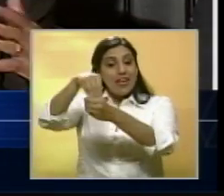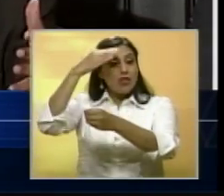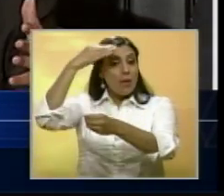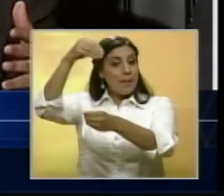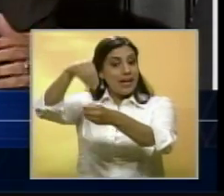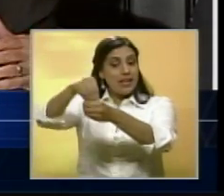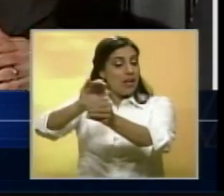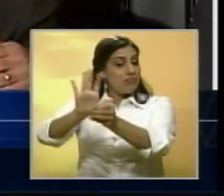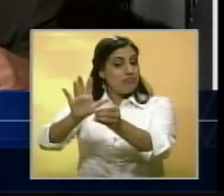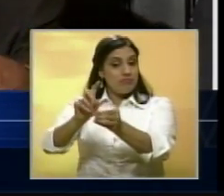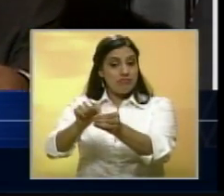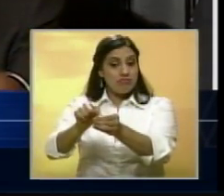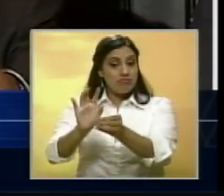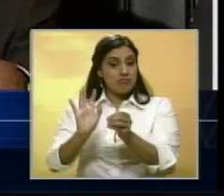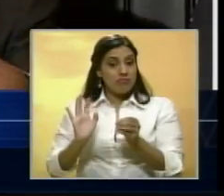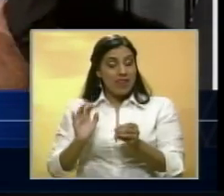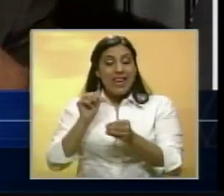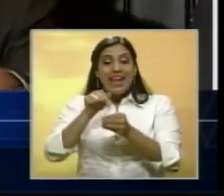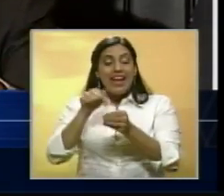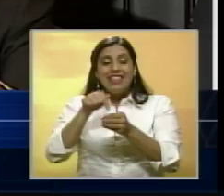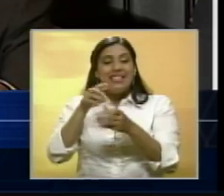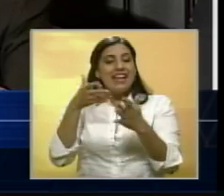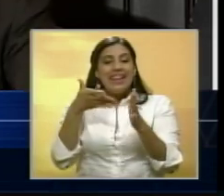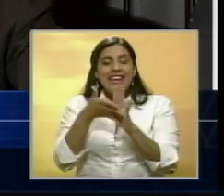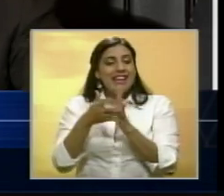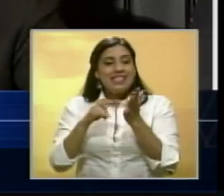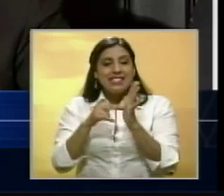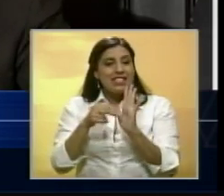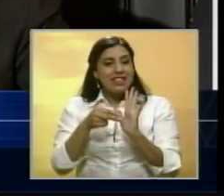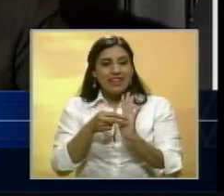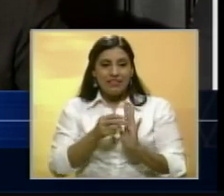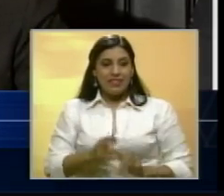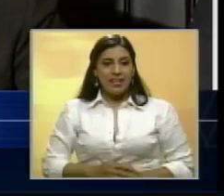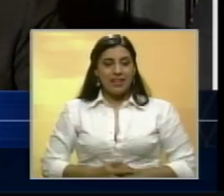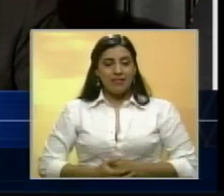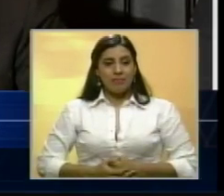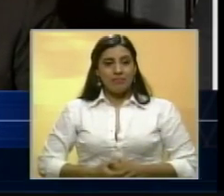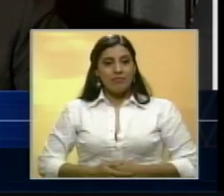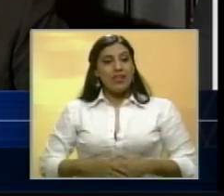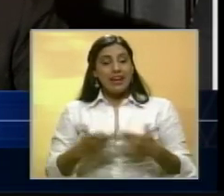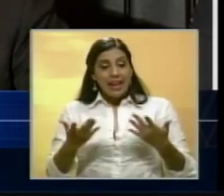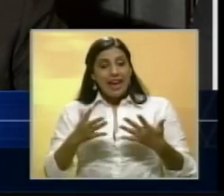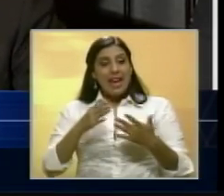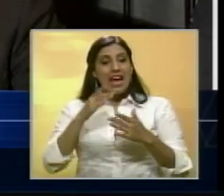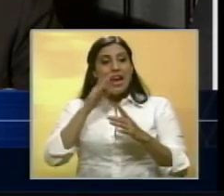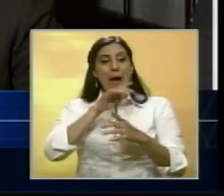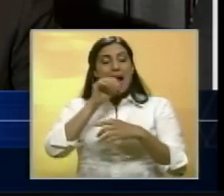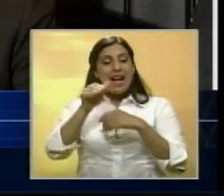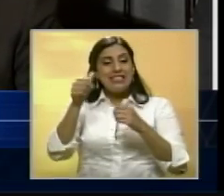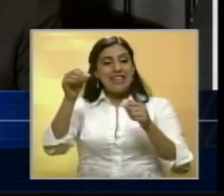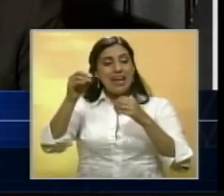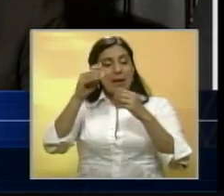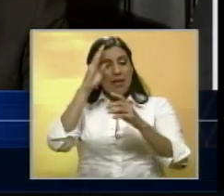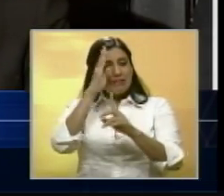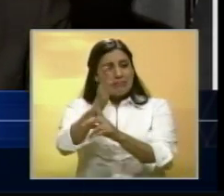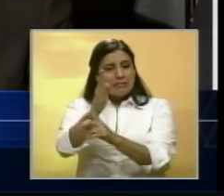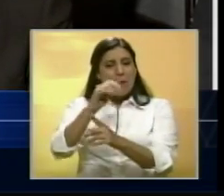Fuerzas Armadas es la consecuencia de la conducción desacertada